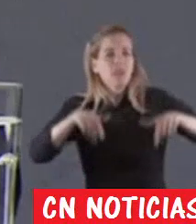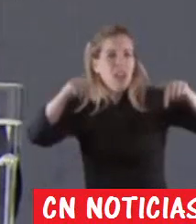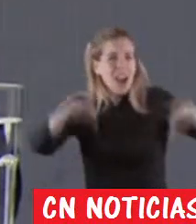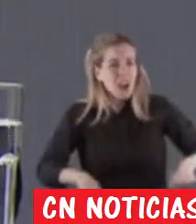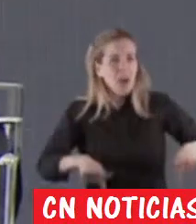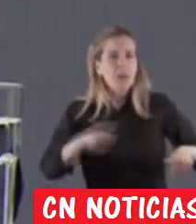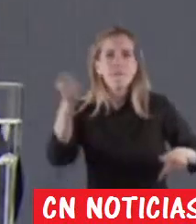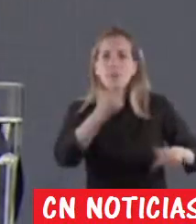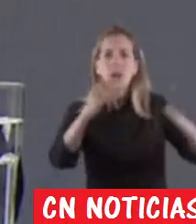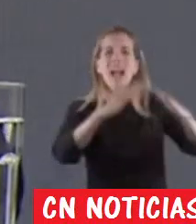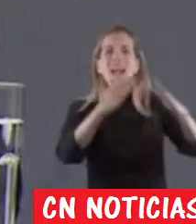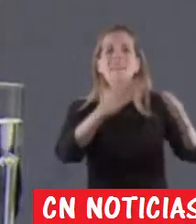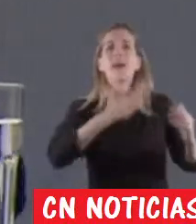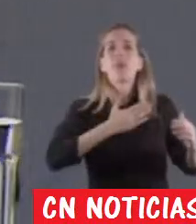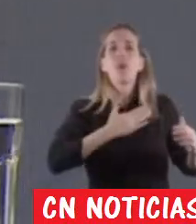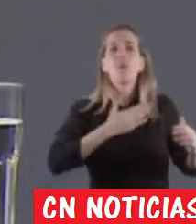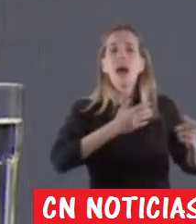es parte de la dignidad humana.